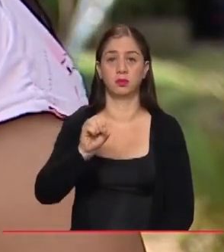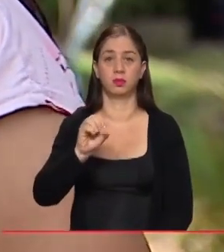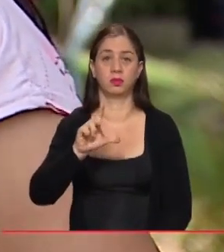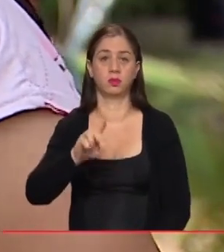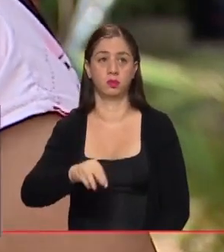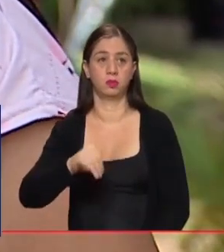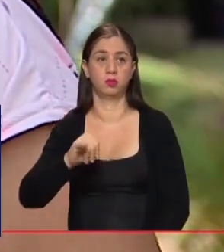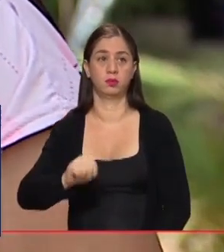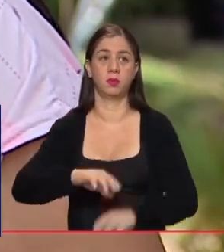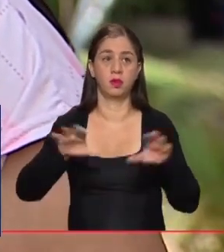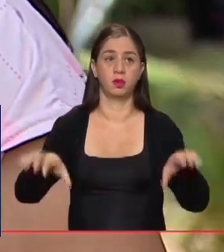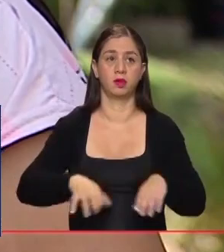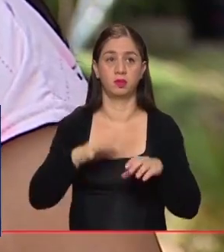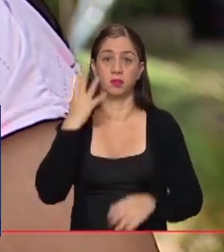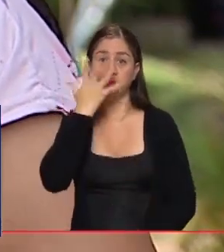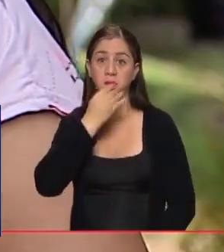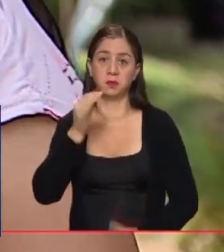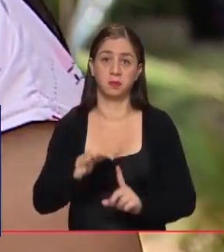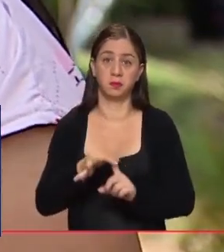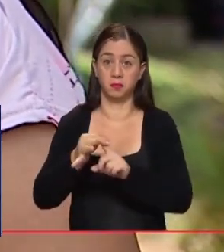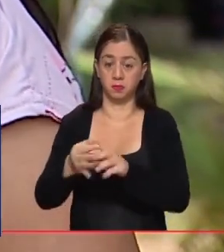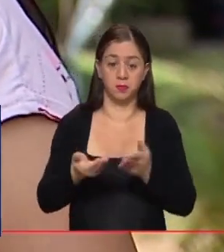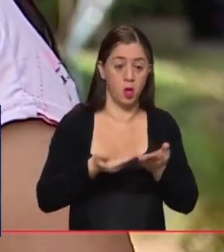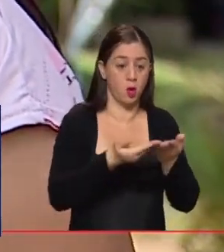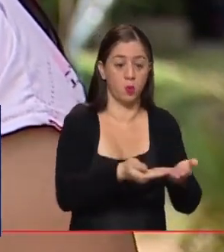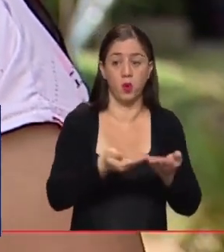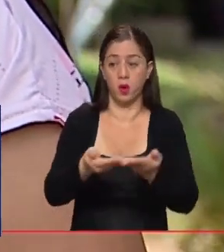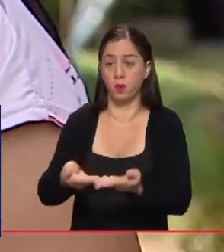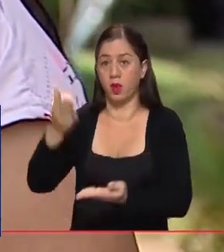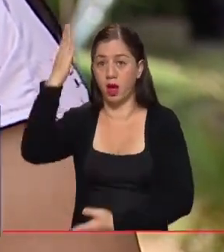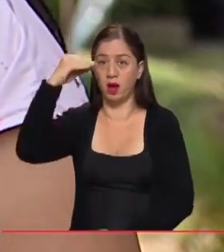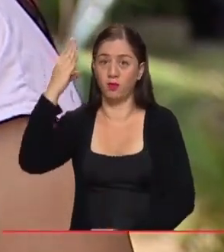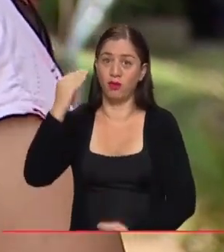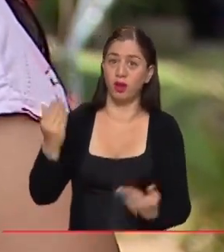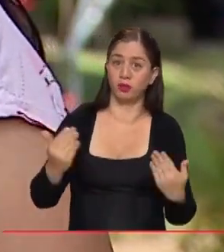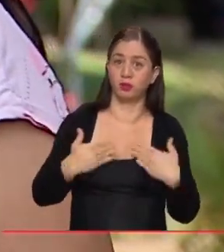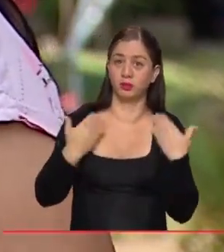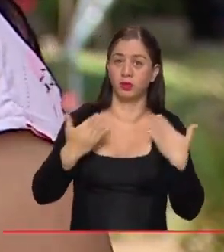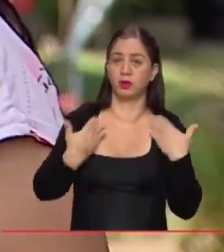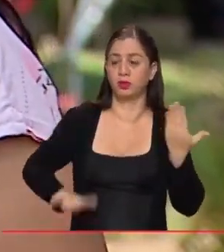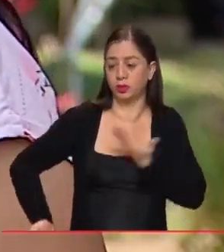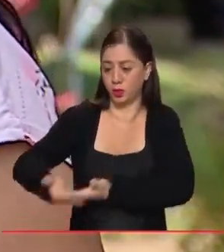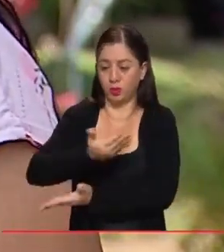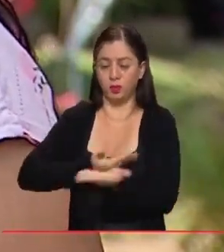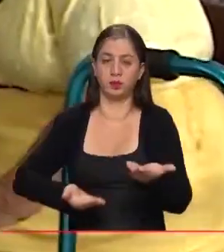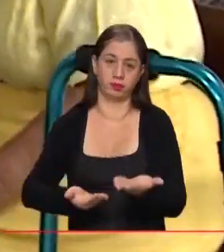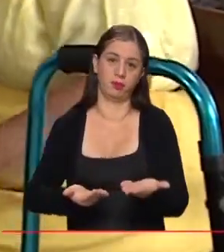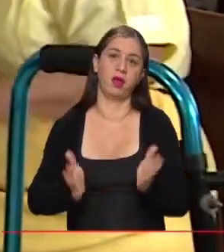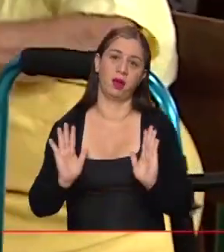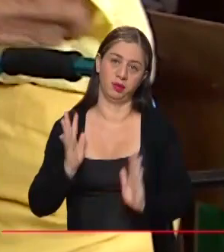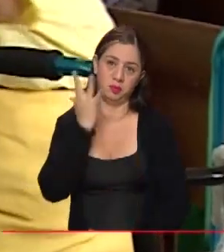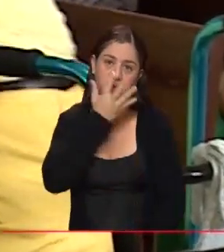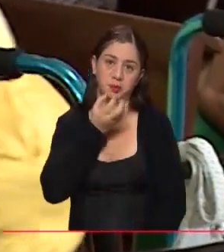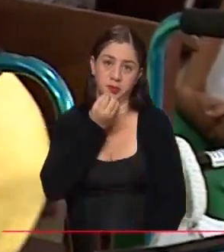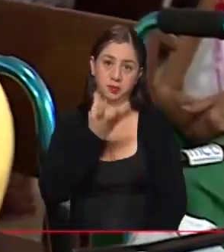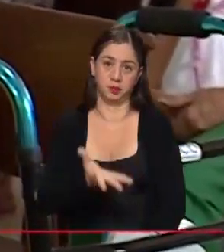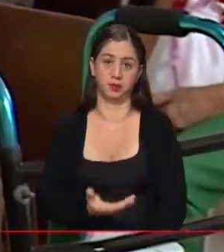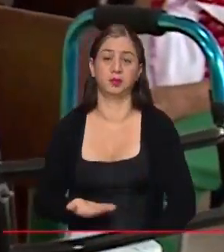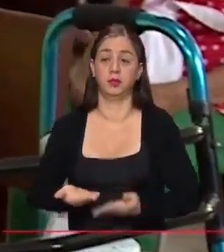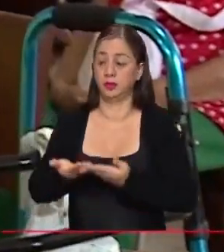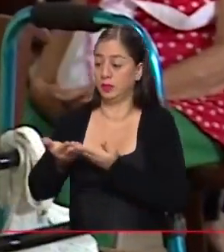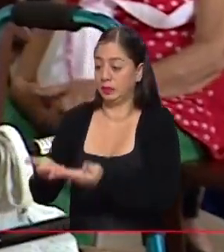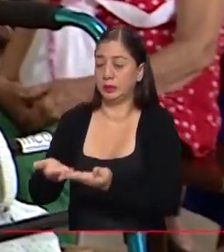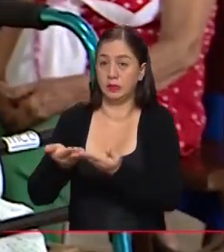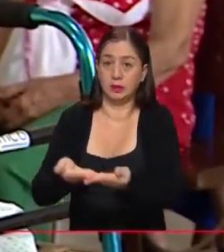bien, bien bonita y bien especial y pues verlos a ellos contentos, el poderles compartir es algo bien, bien bonito. Tras la entrega